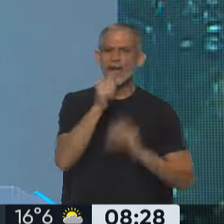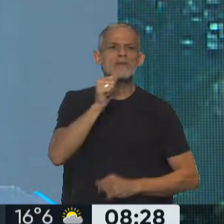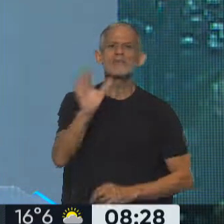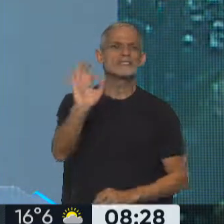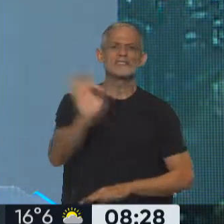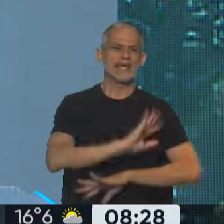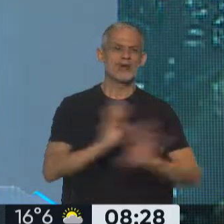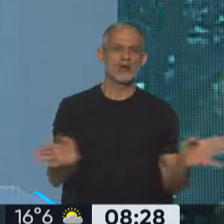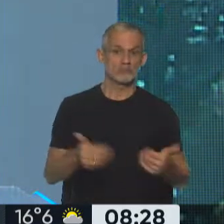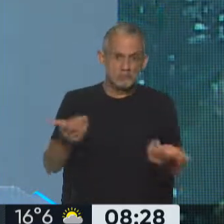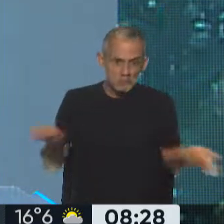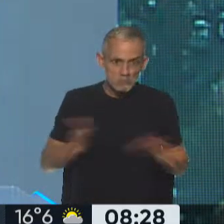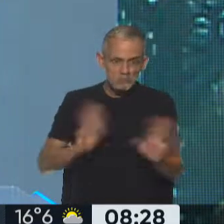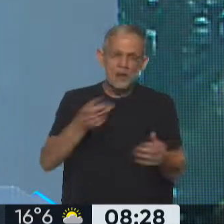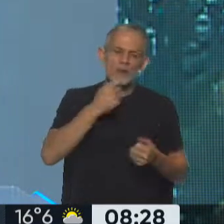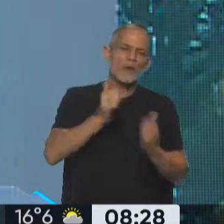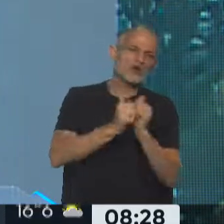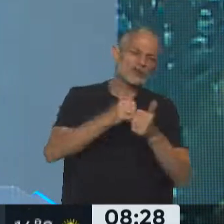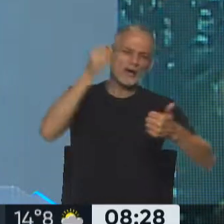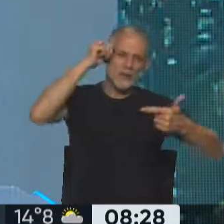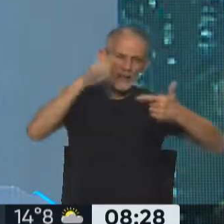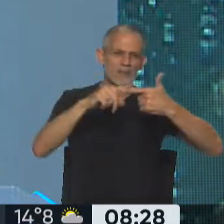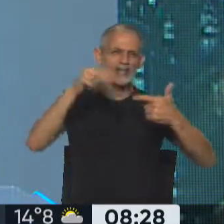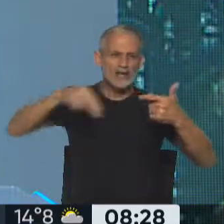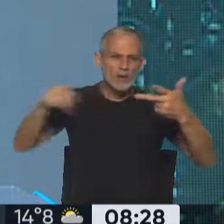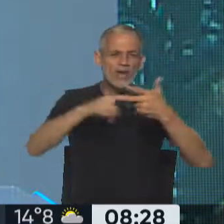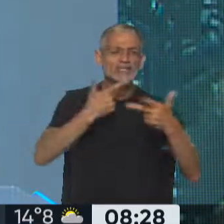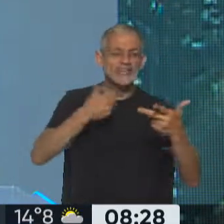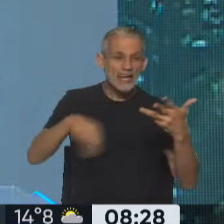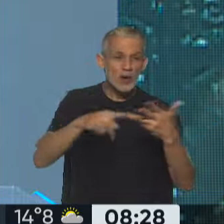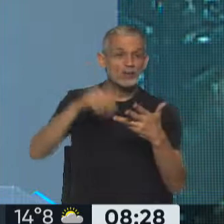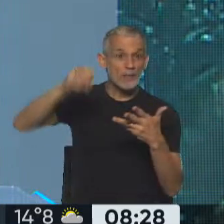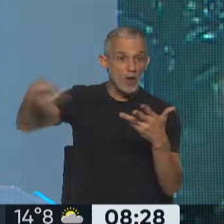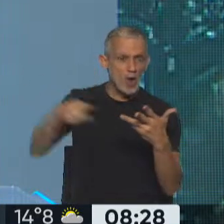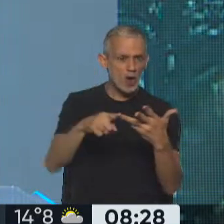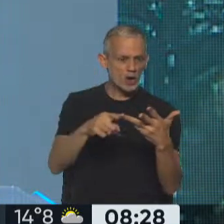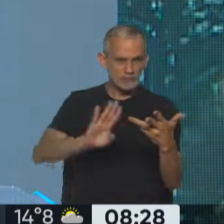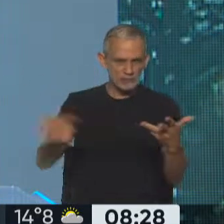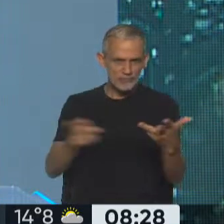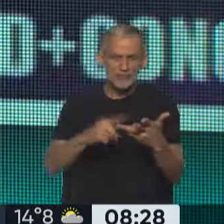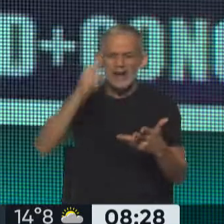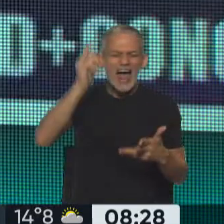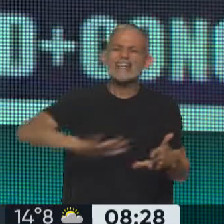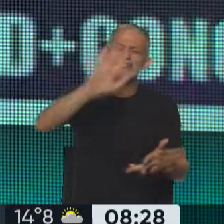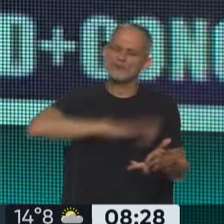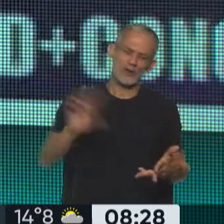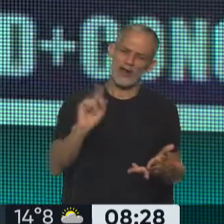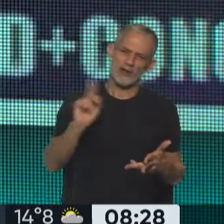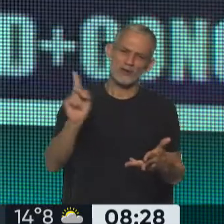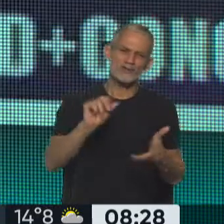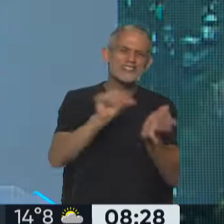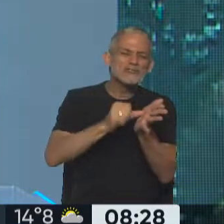y ha dado resultado por nombrar algunas Rosario mar del plata Santa Rosa Morón este claro No está a nivel nacional